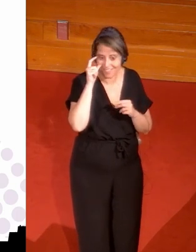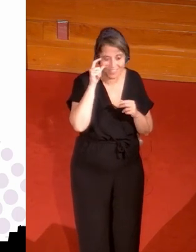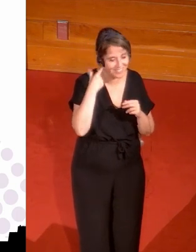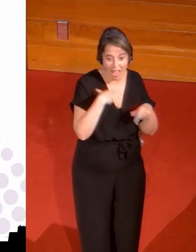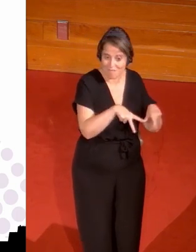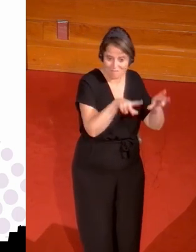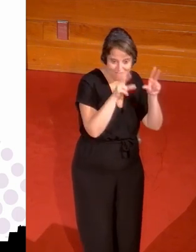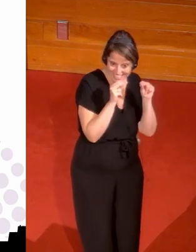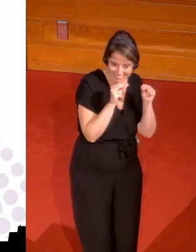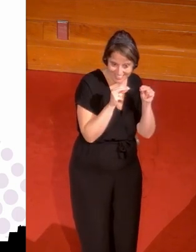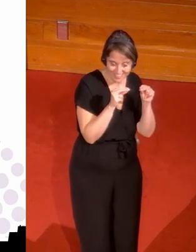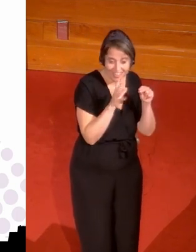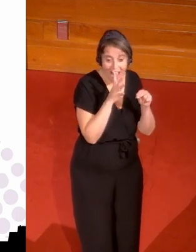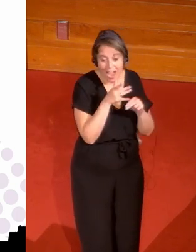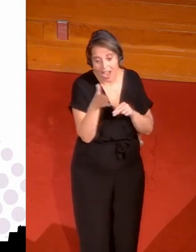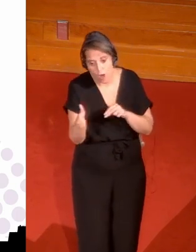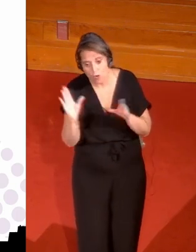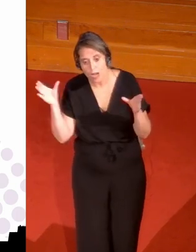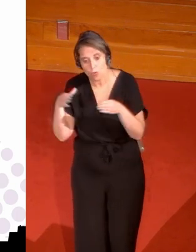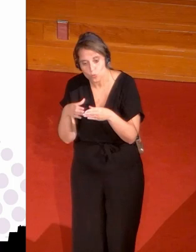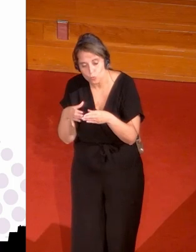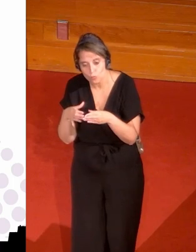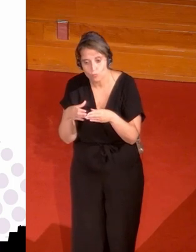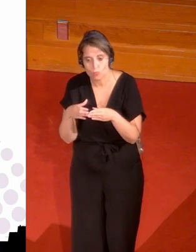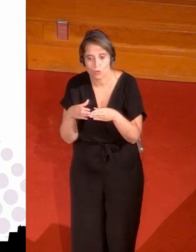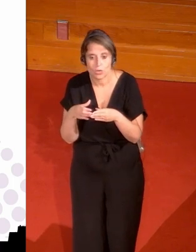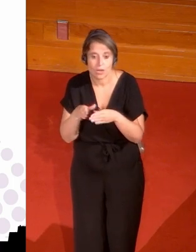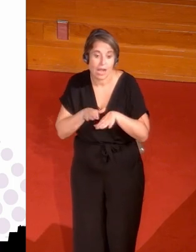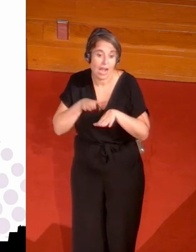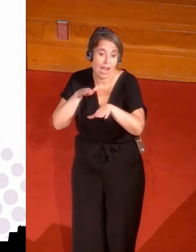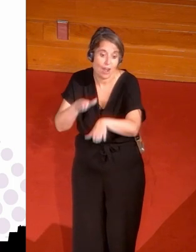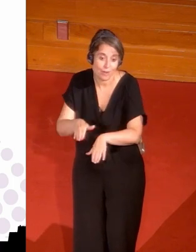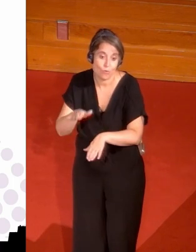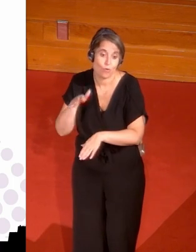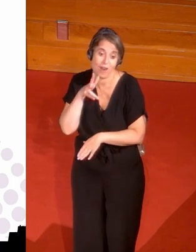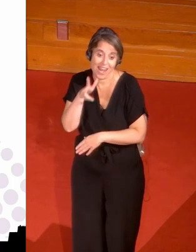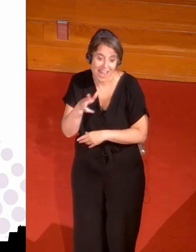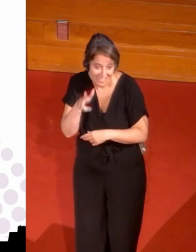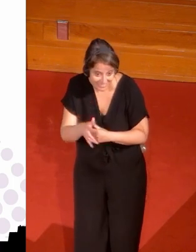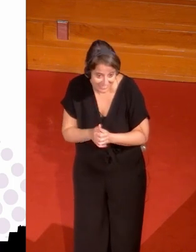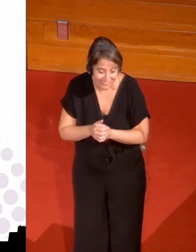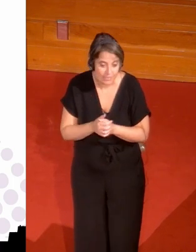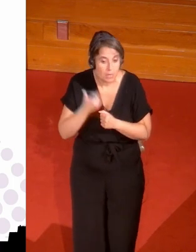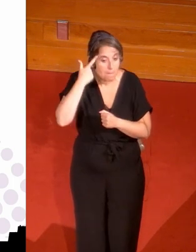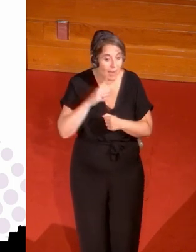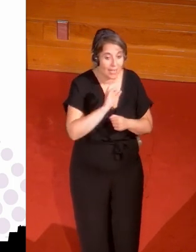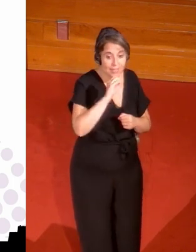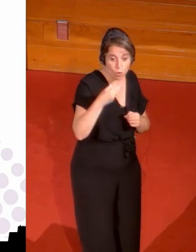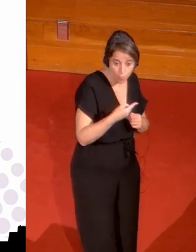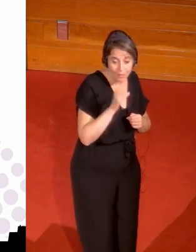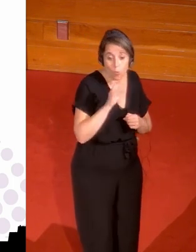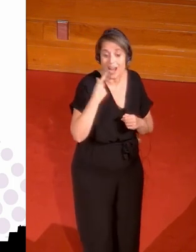y y es el partido de los que estén ahora de los que se apunten al carro de cala Harris y parece que los Obama igual que los